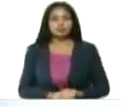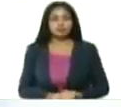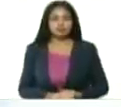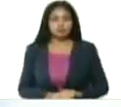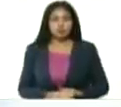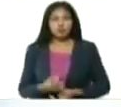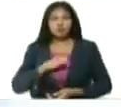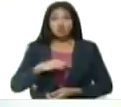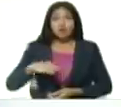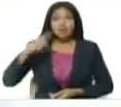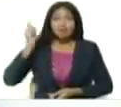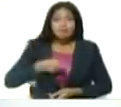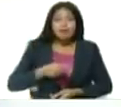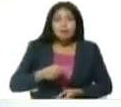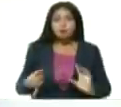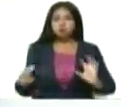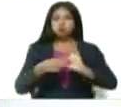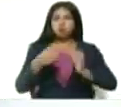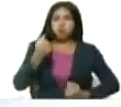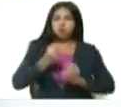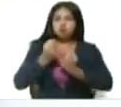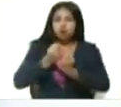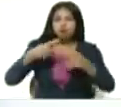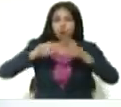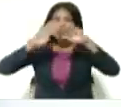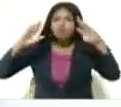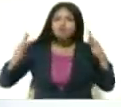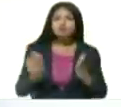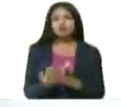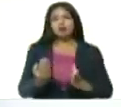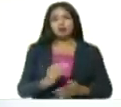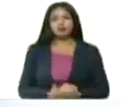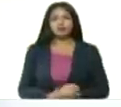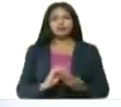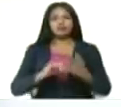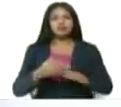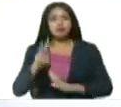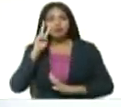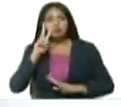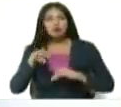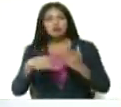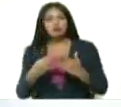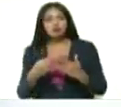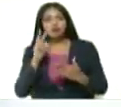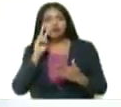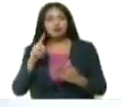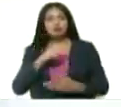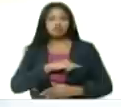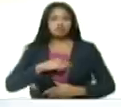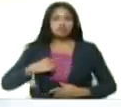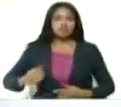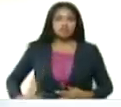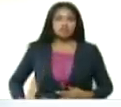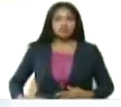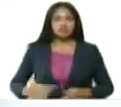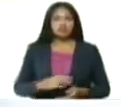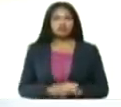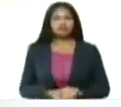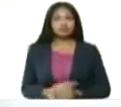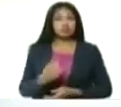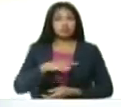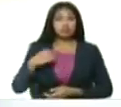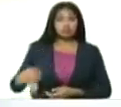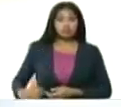Y tenemos que unir esfuerzos mundiales. Por eso es admirable lo que está haciendo China. China no